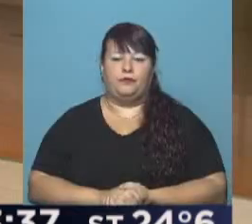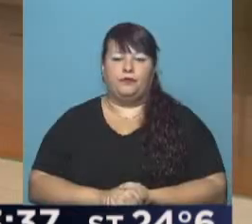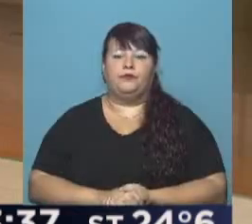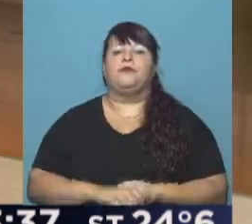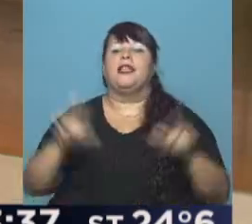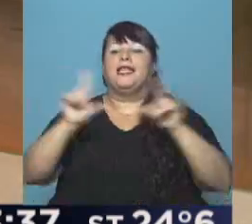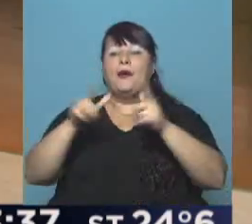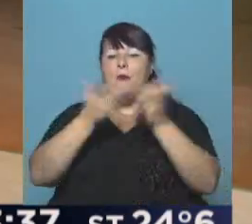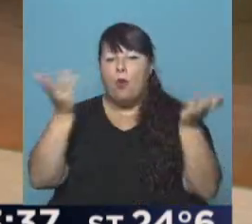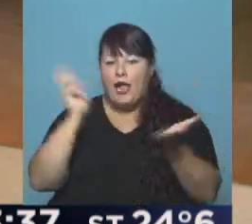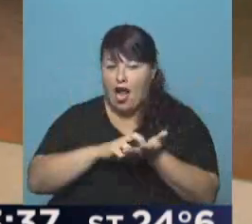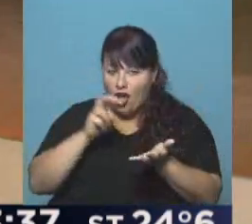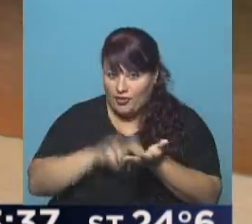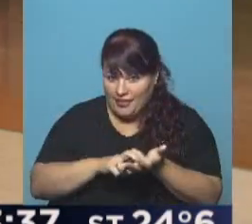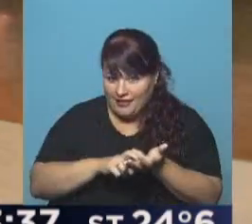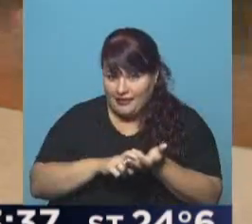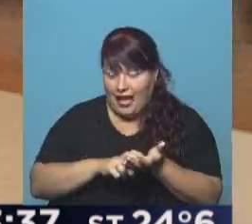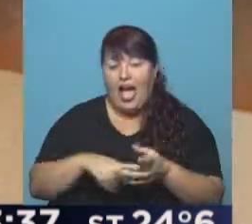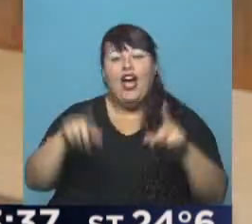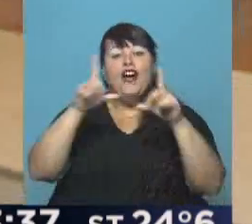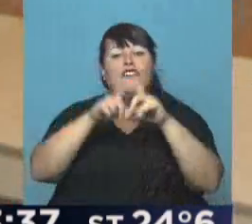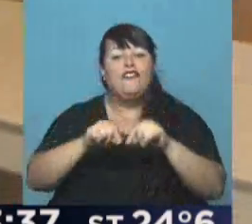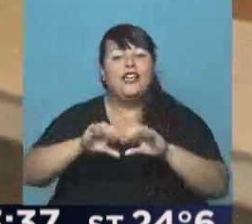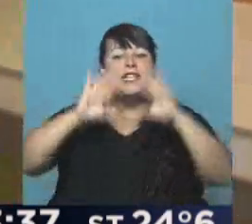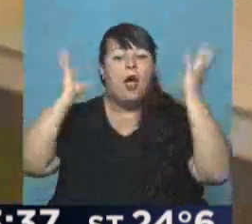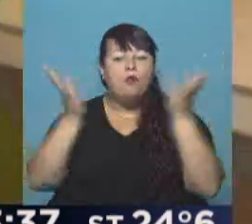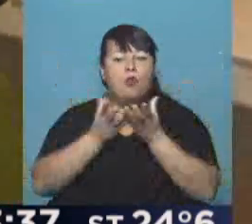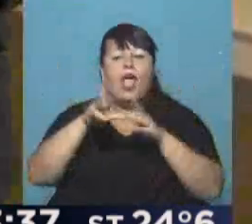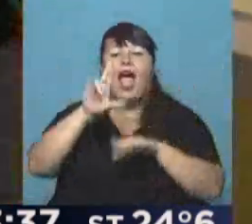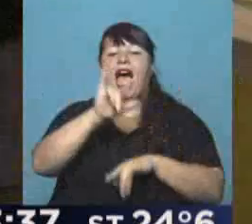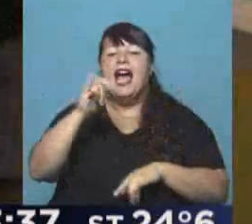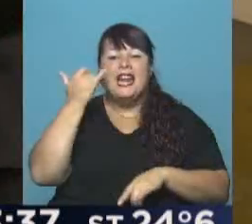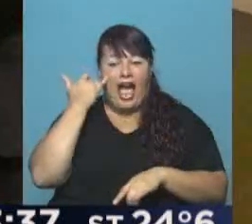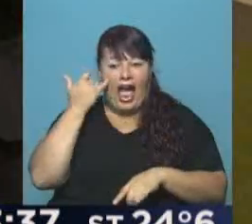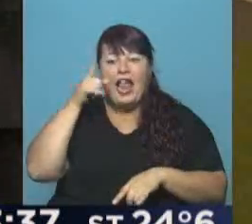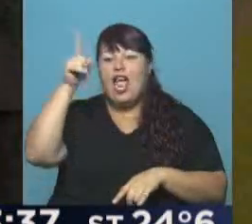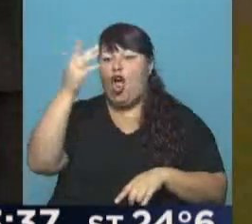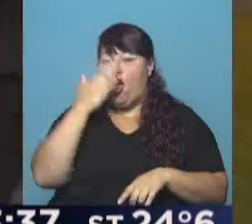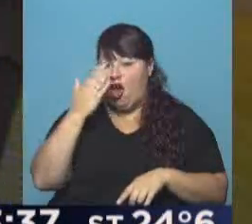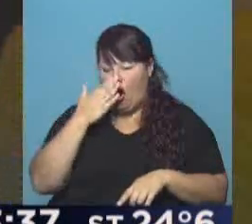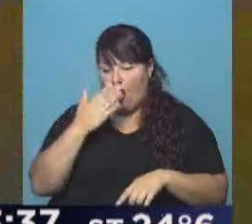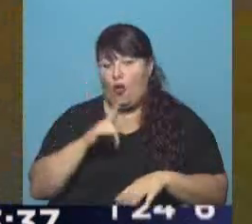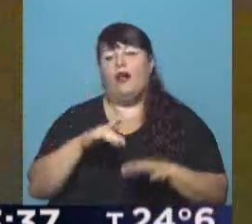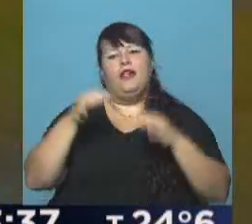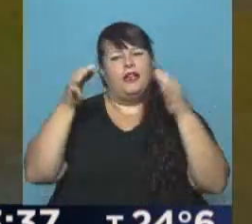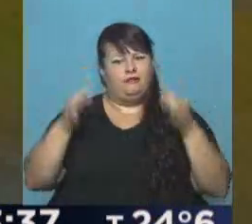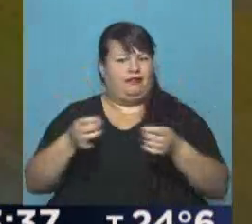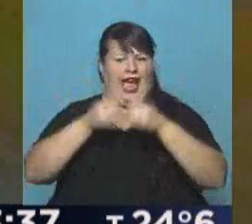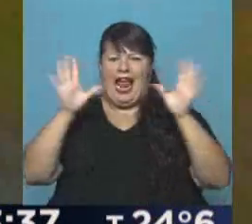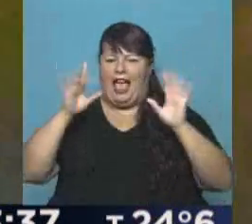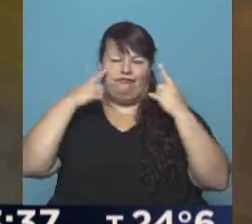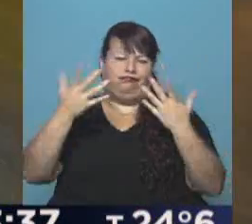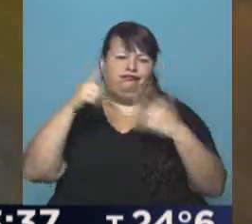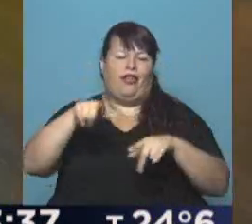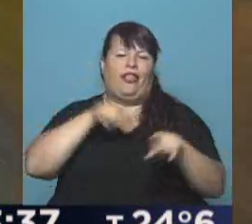l misión pública noticias en la fecha mundial del rally en tierras cordobesas verdaderamente un clásico del